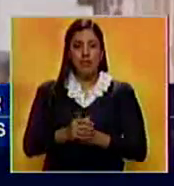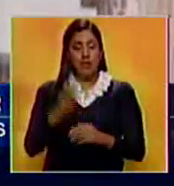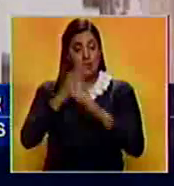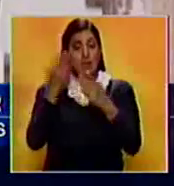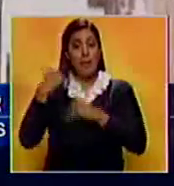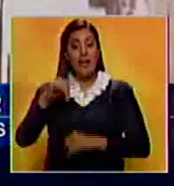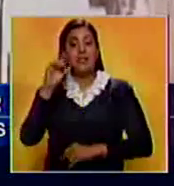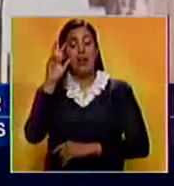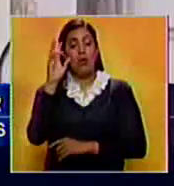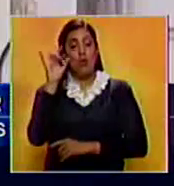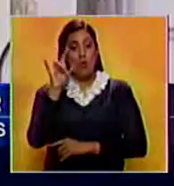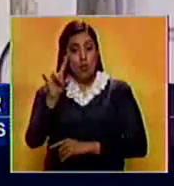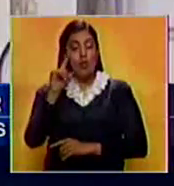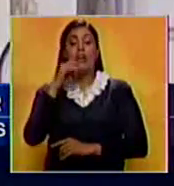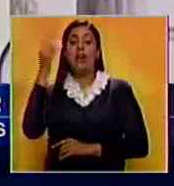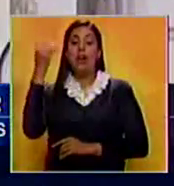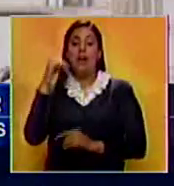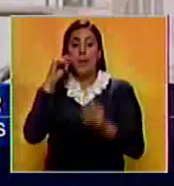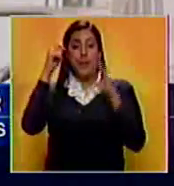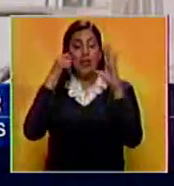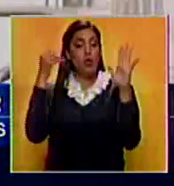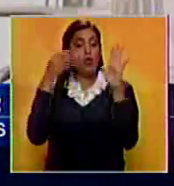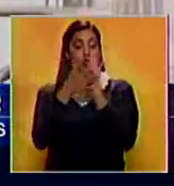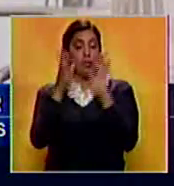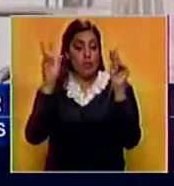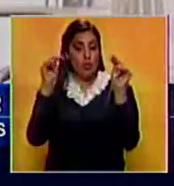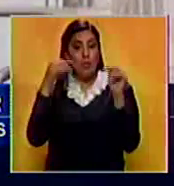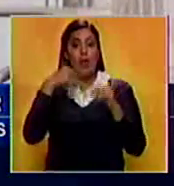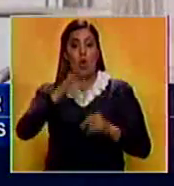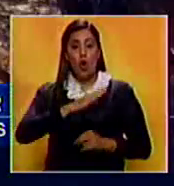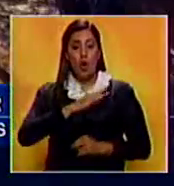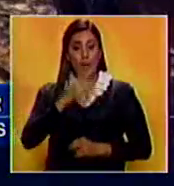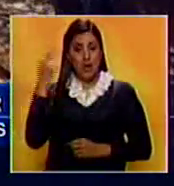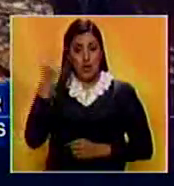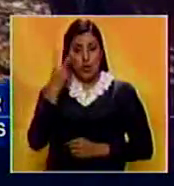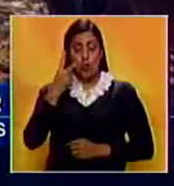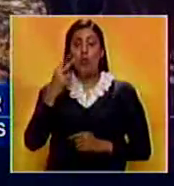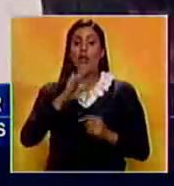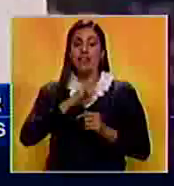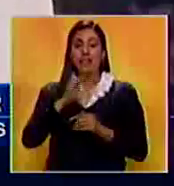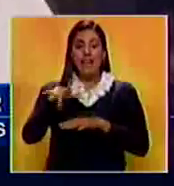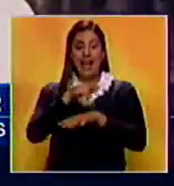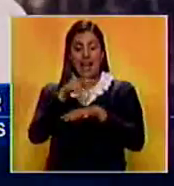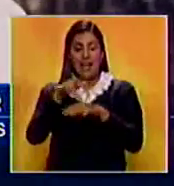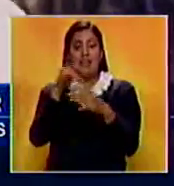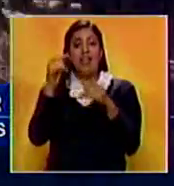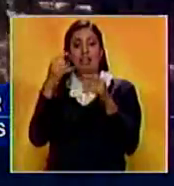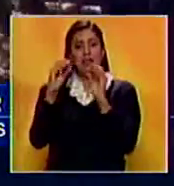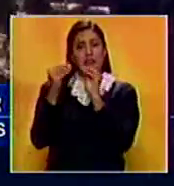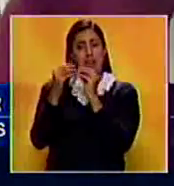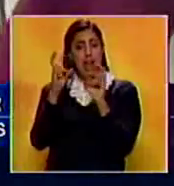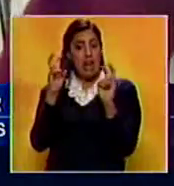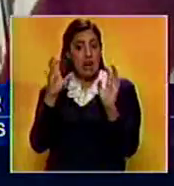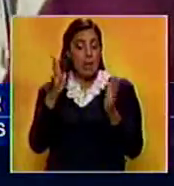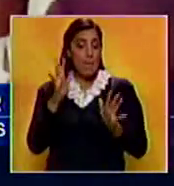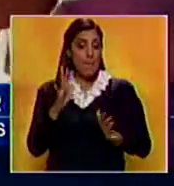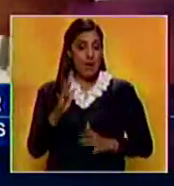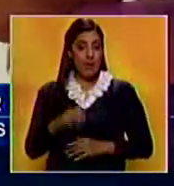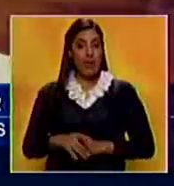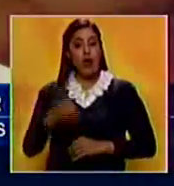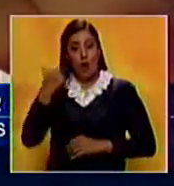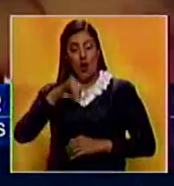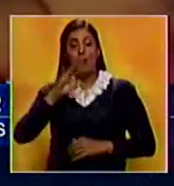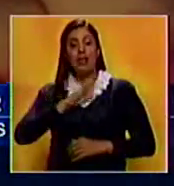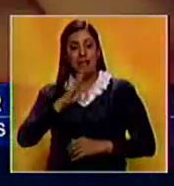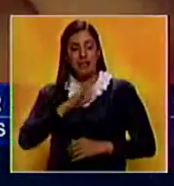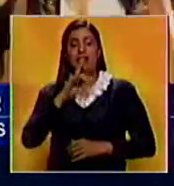El pasado lunes circuló en las redes sociales un video donde supuestamente aparecen Ricky Martin y el cantante en una situación comprometedora.